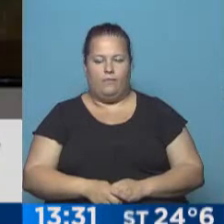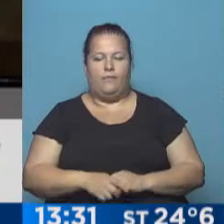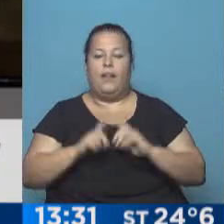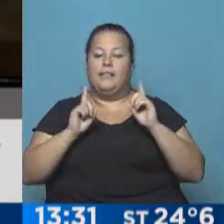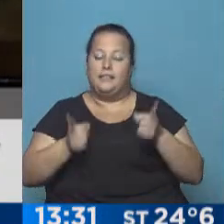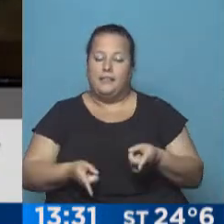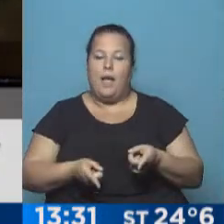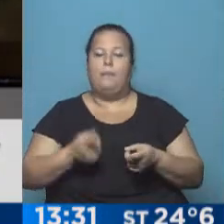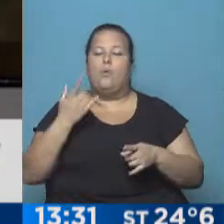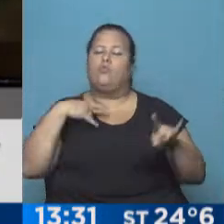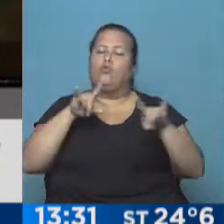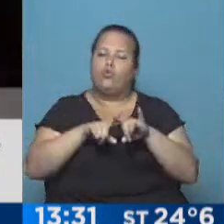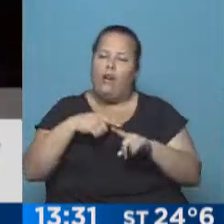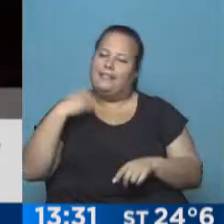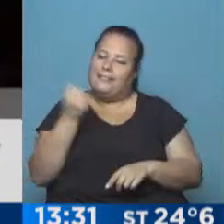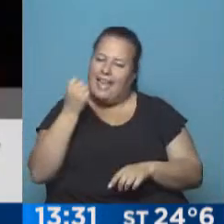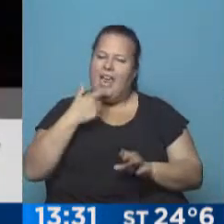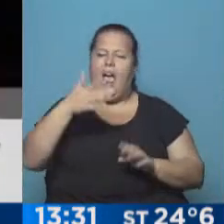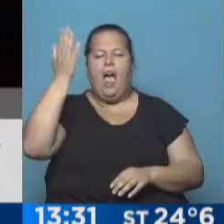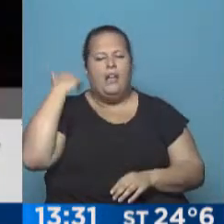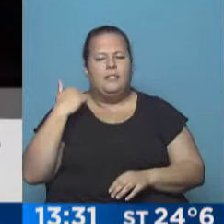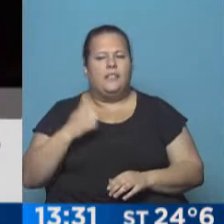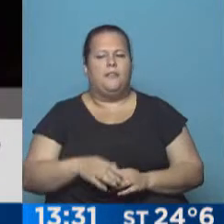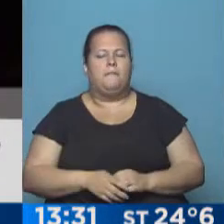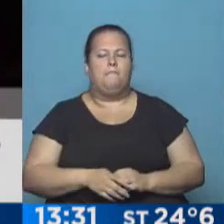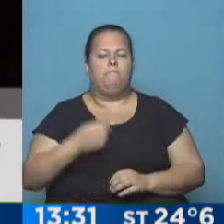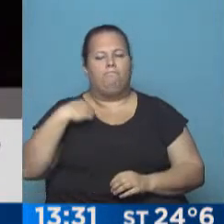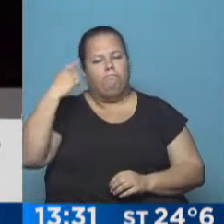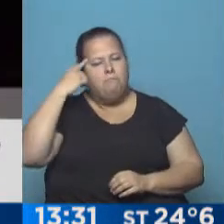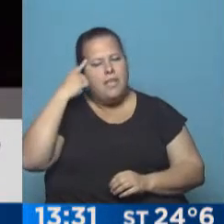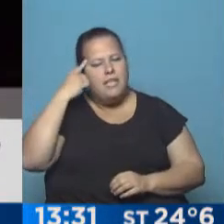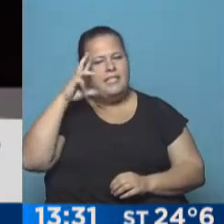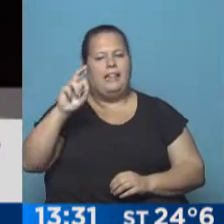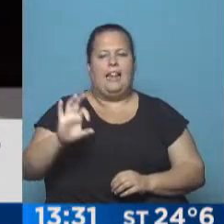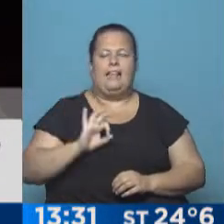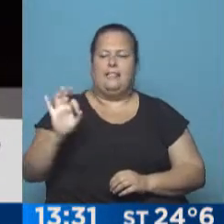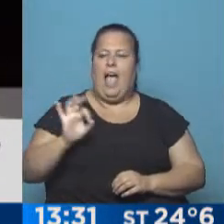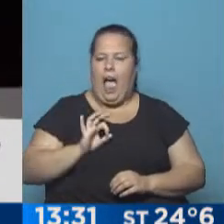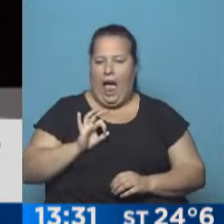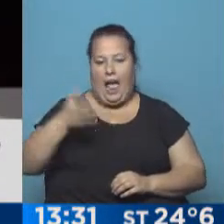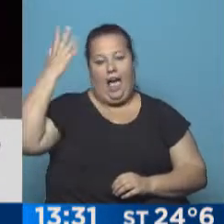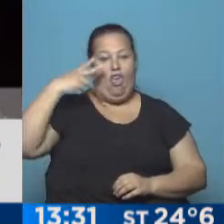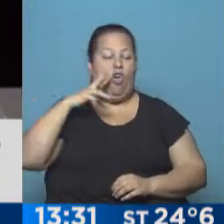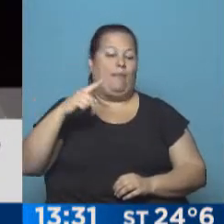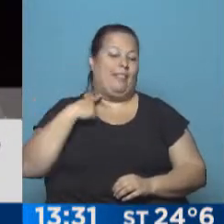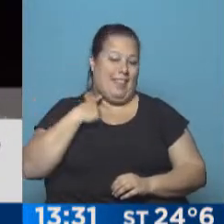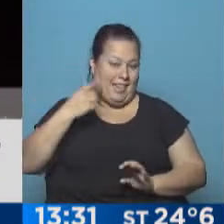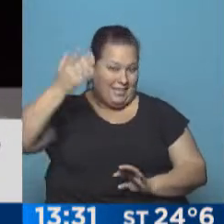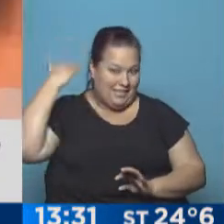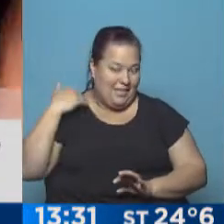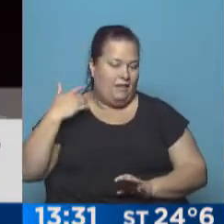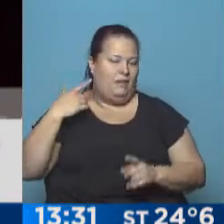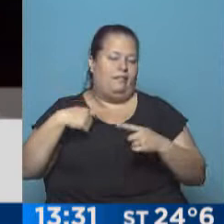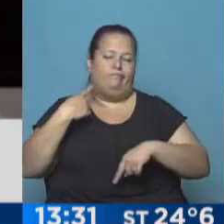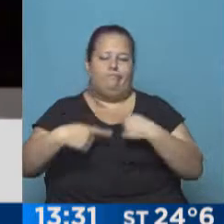También era un concierto que yo tenía ganas de hacer. Había pensado hacer los 30 años en el 2013. Y por un